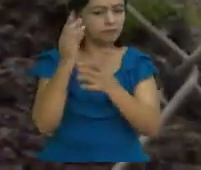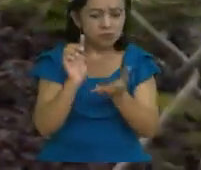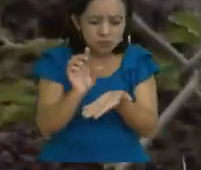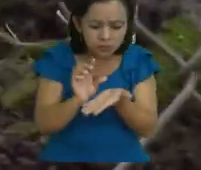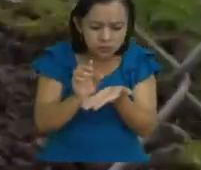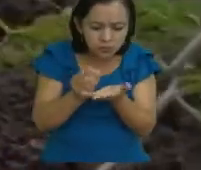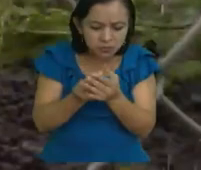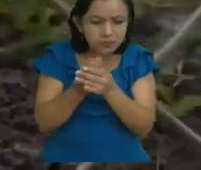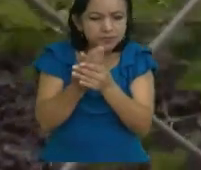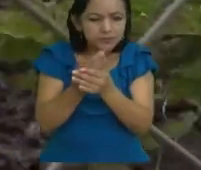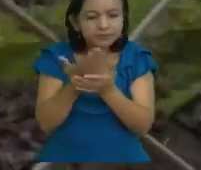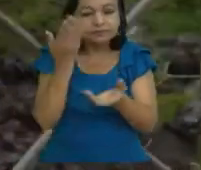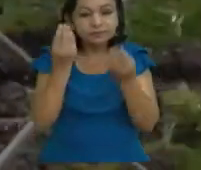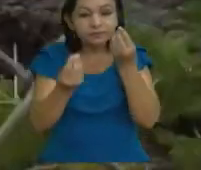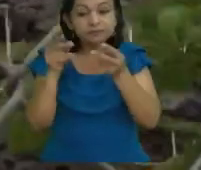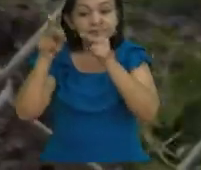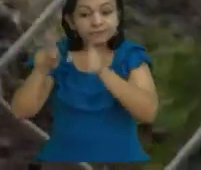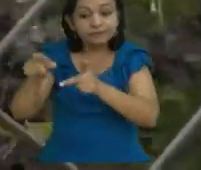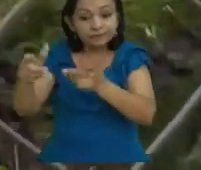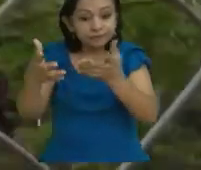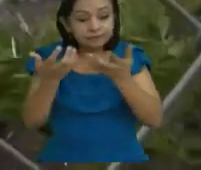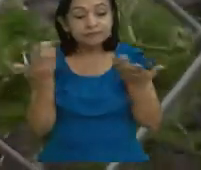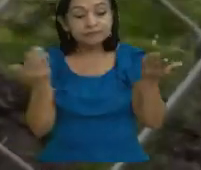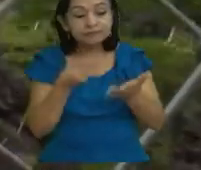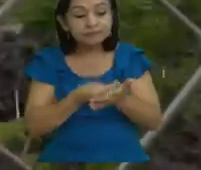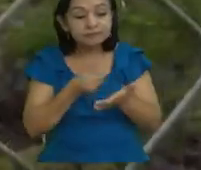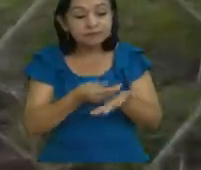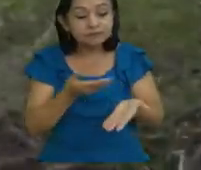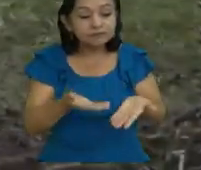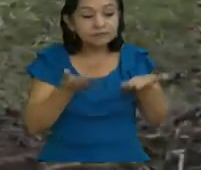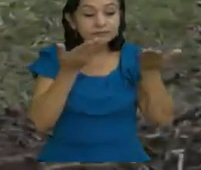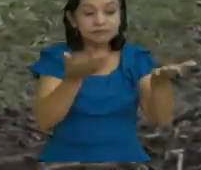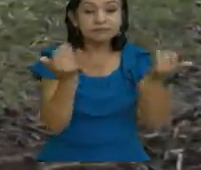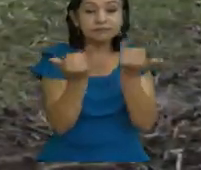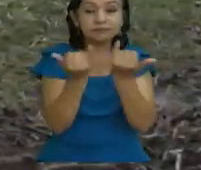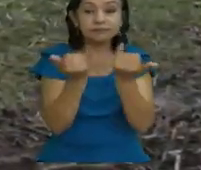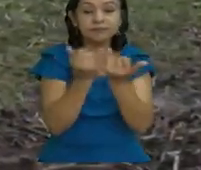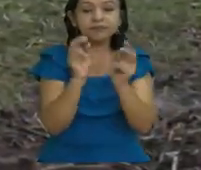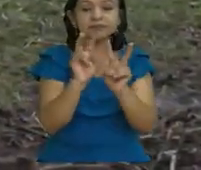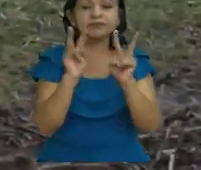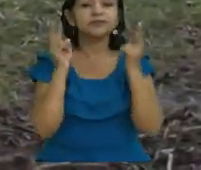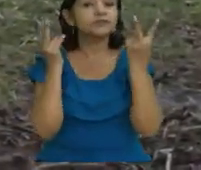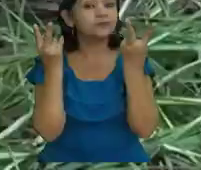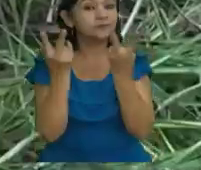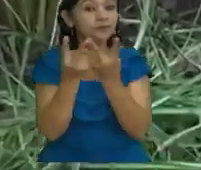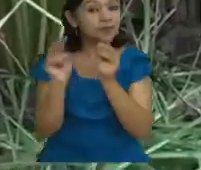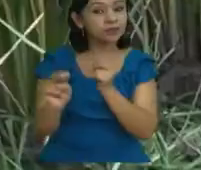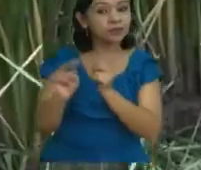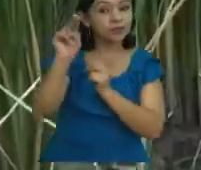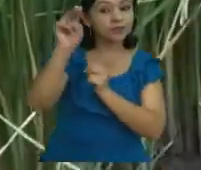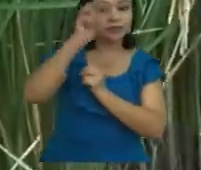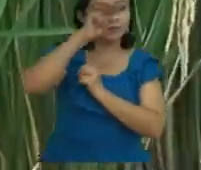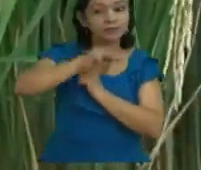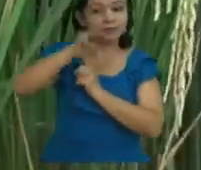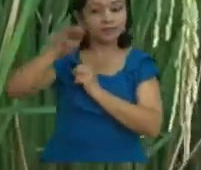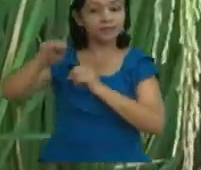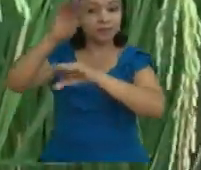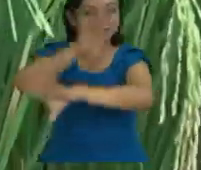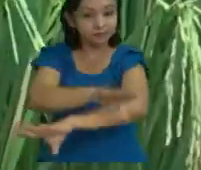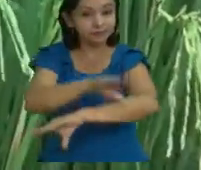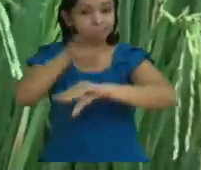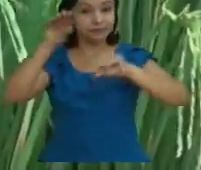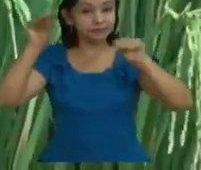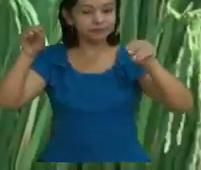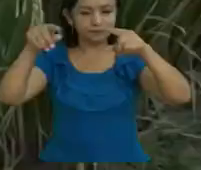entonces eso va a dependencia del productor. Igual también lo que es la parte de hortaliza del norte de Matagalpa, Jinotega, que tenemos también